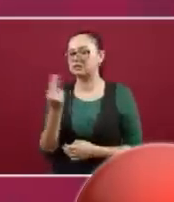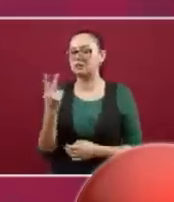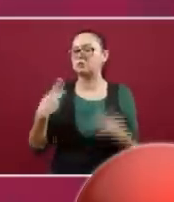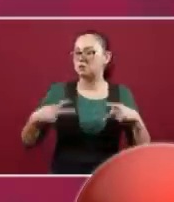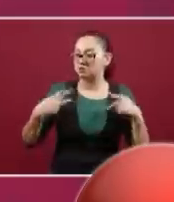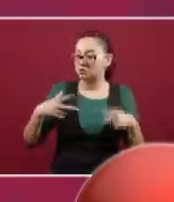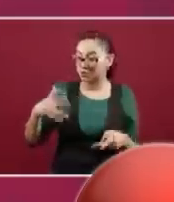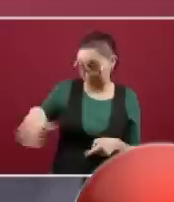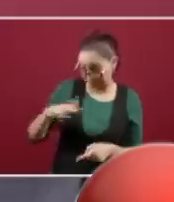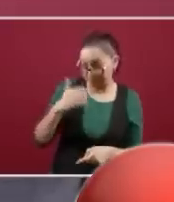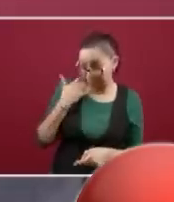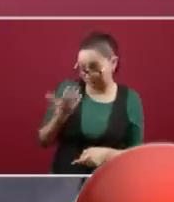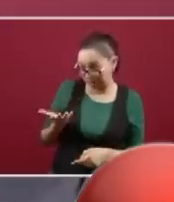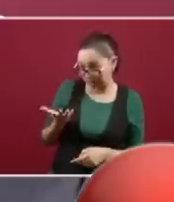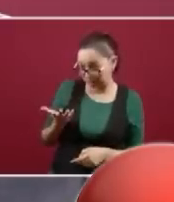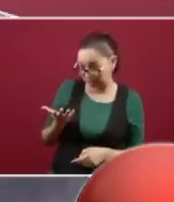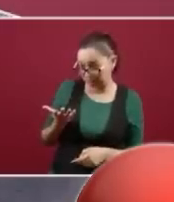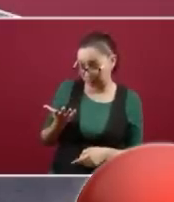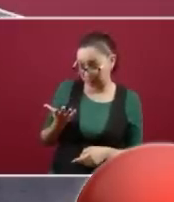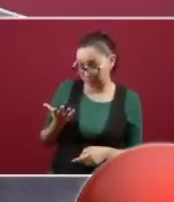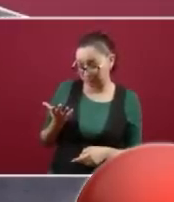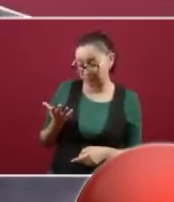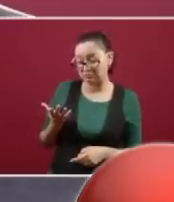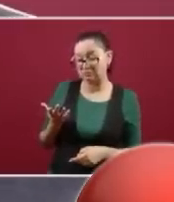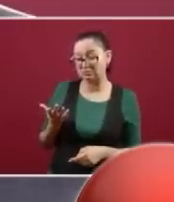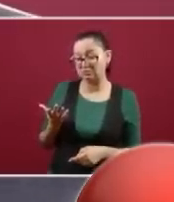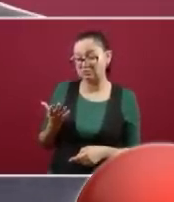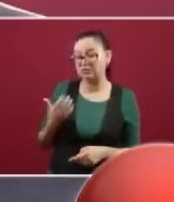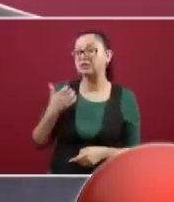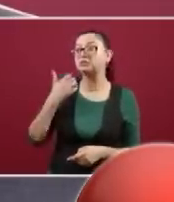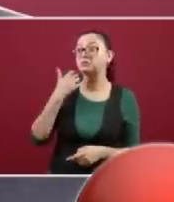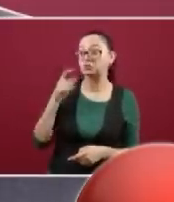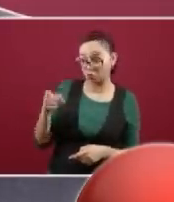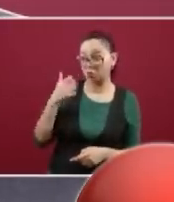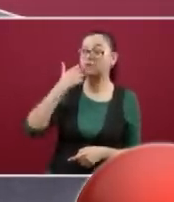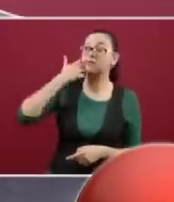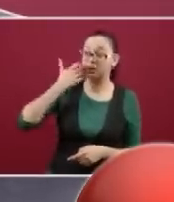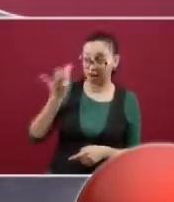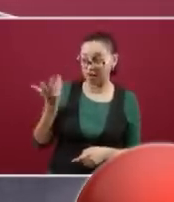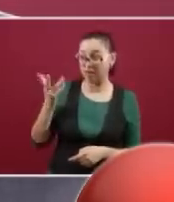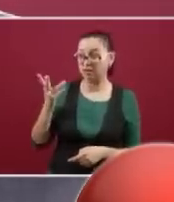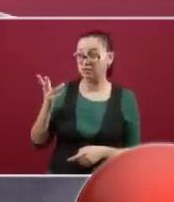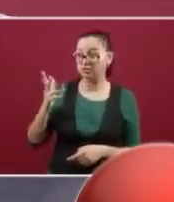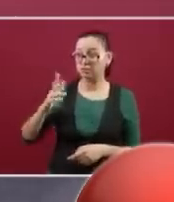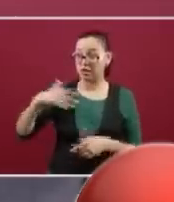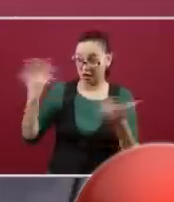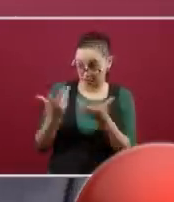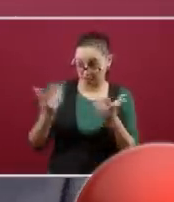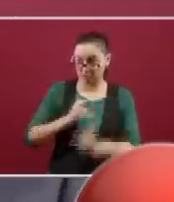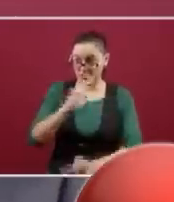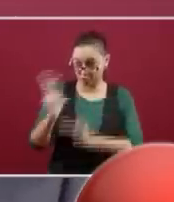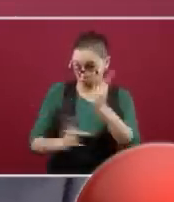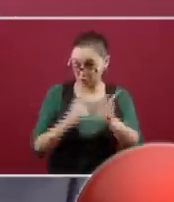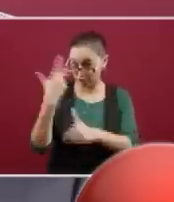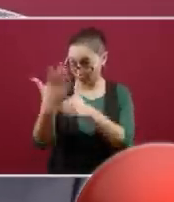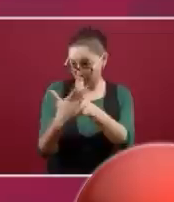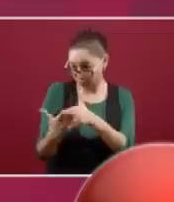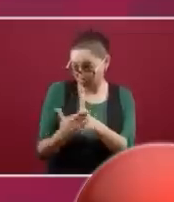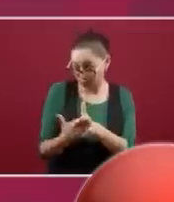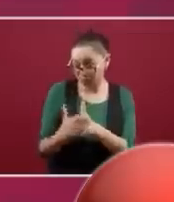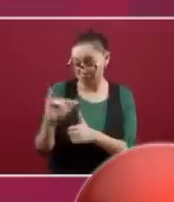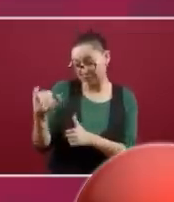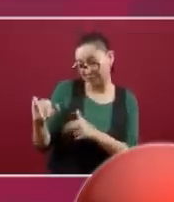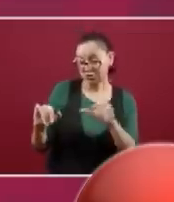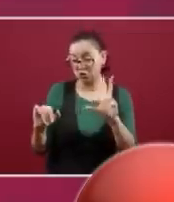encuesta y preguntarle a la gente: ¿quieres que se lleve a cabo la consulta?